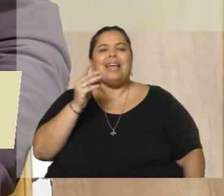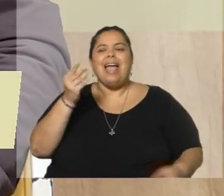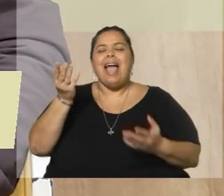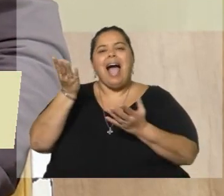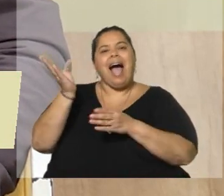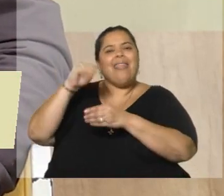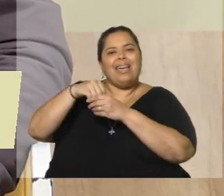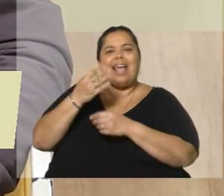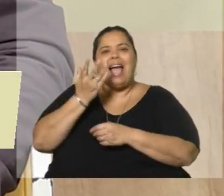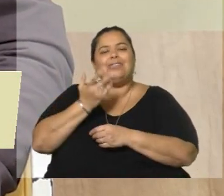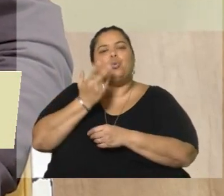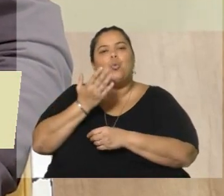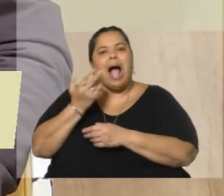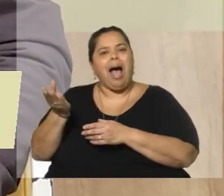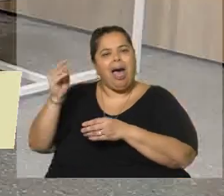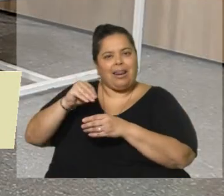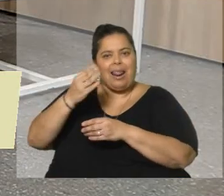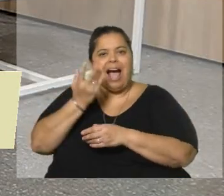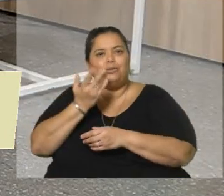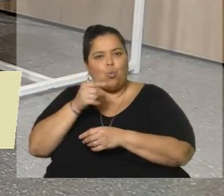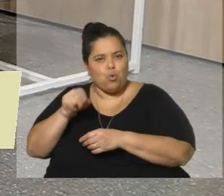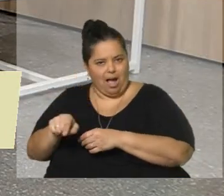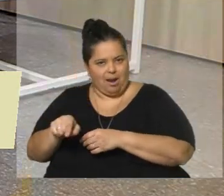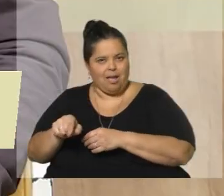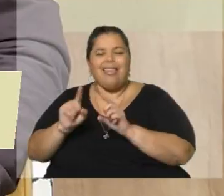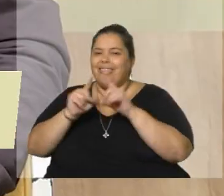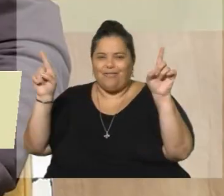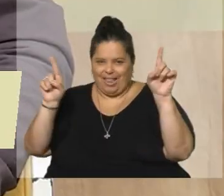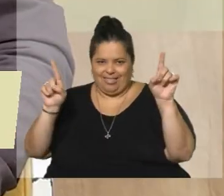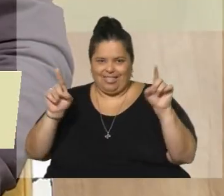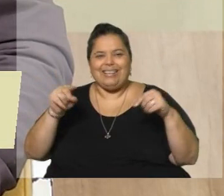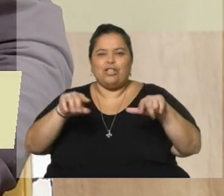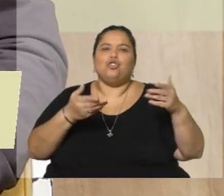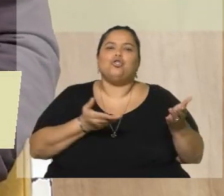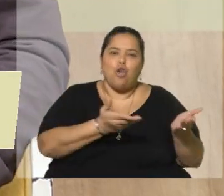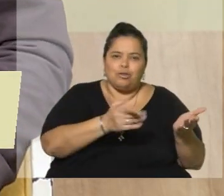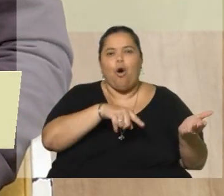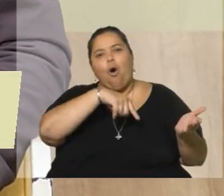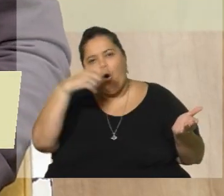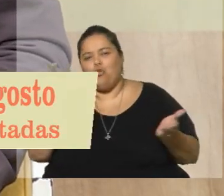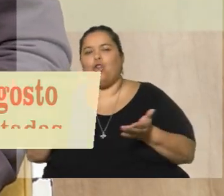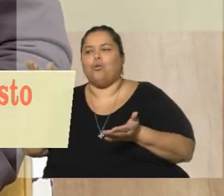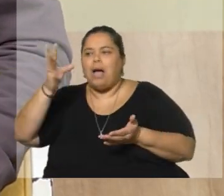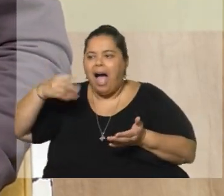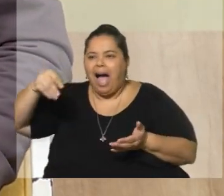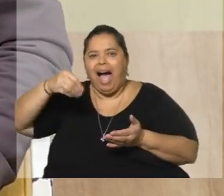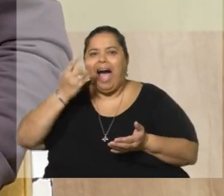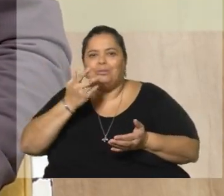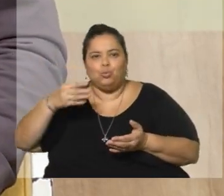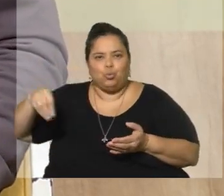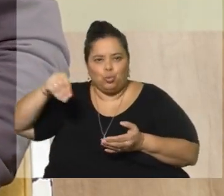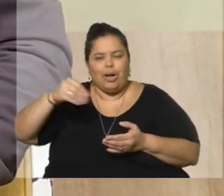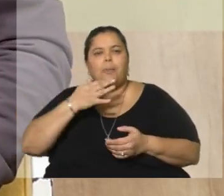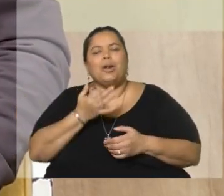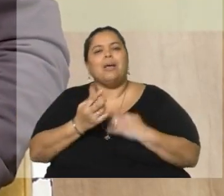en el proceso se le ponía azúcar donde ya para hay todo un tema de costos sobre todo cuando digamos algunos granos